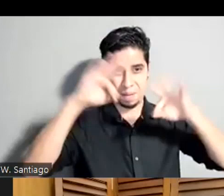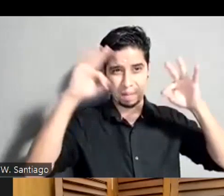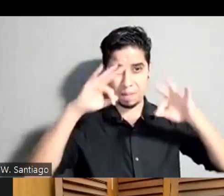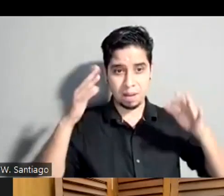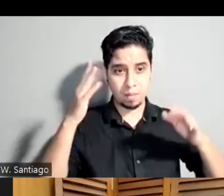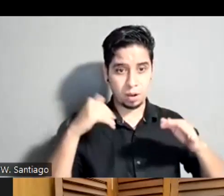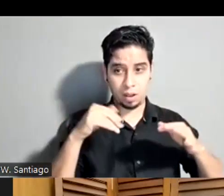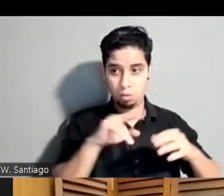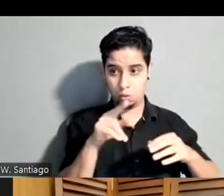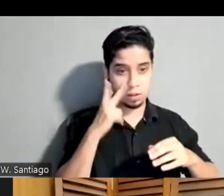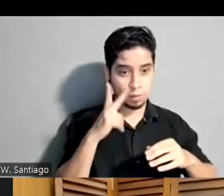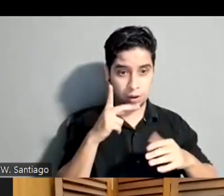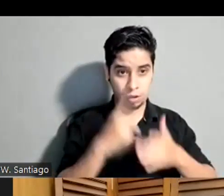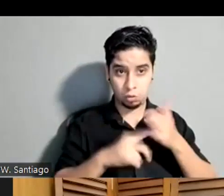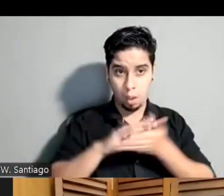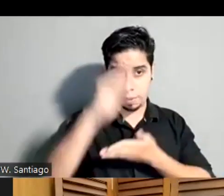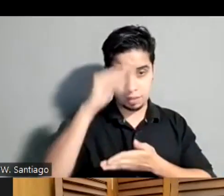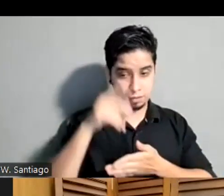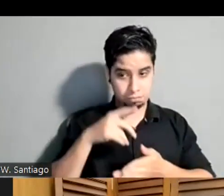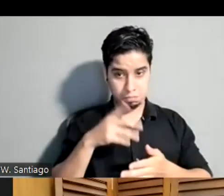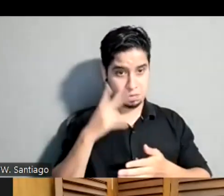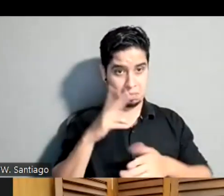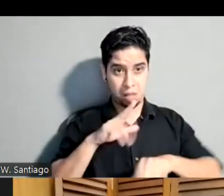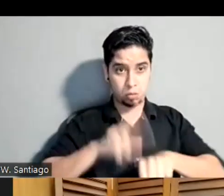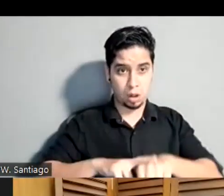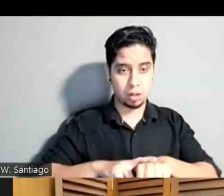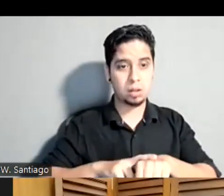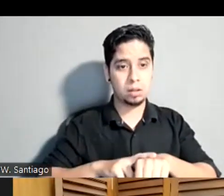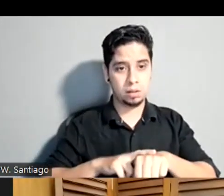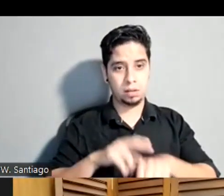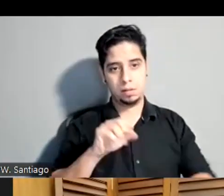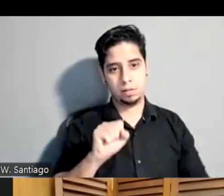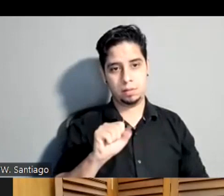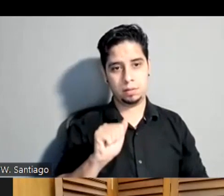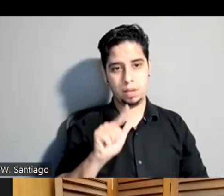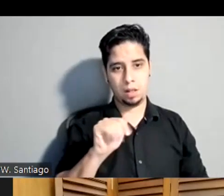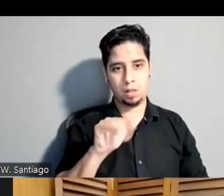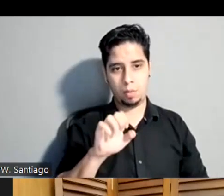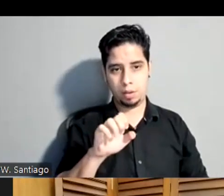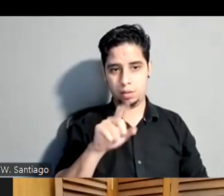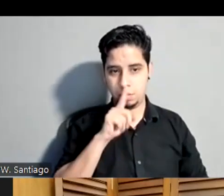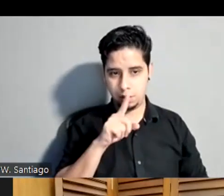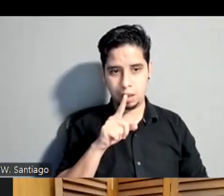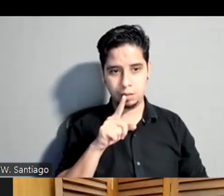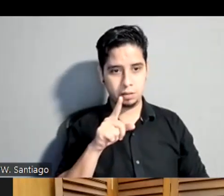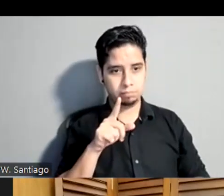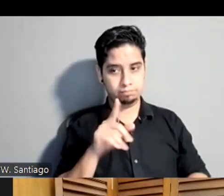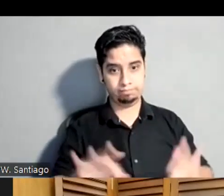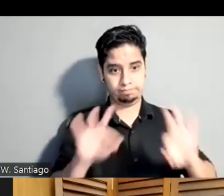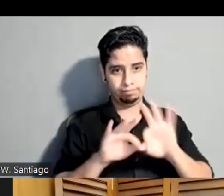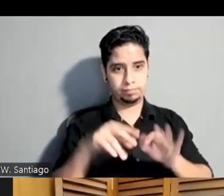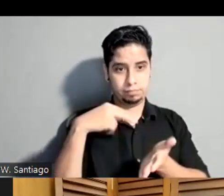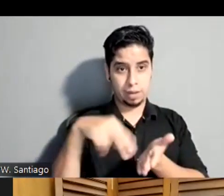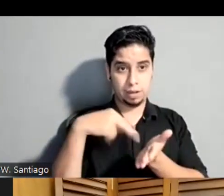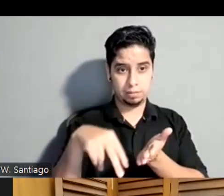nunca se vio que tú aprendiste para eso, Salomé. Porque algo que es muy distintivo de Salomé es el baile. Es el